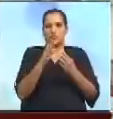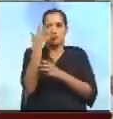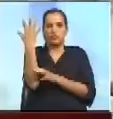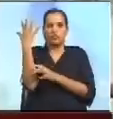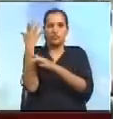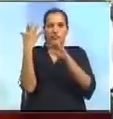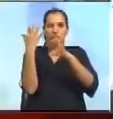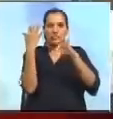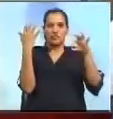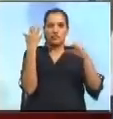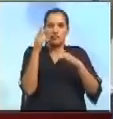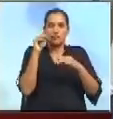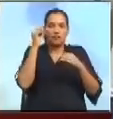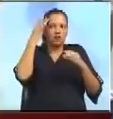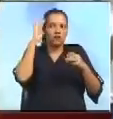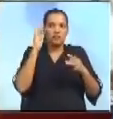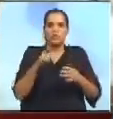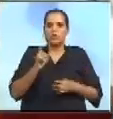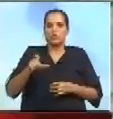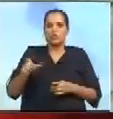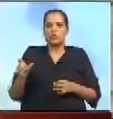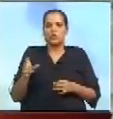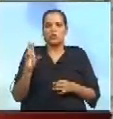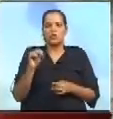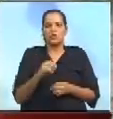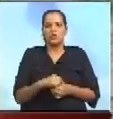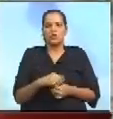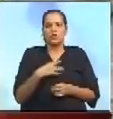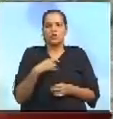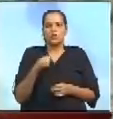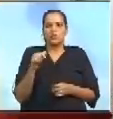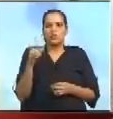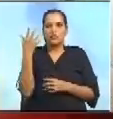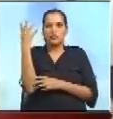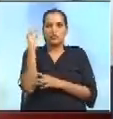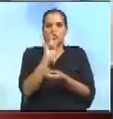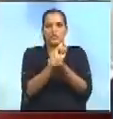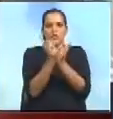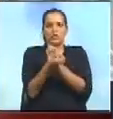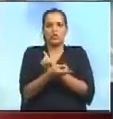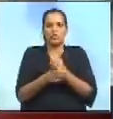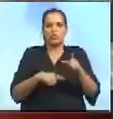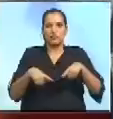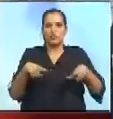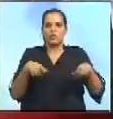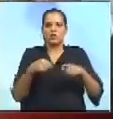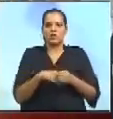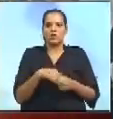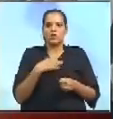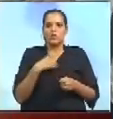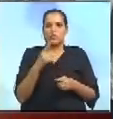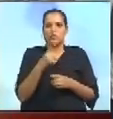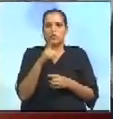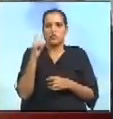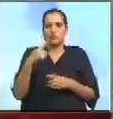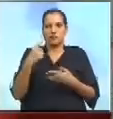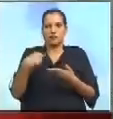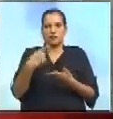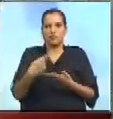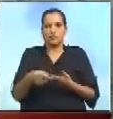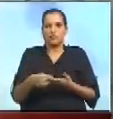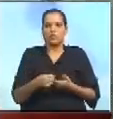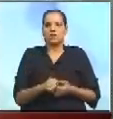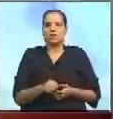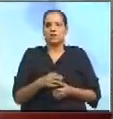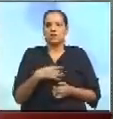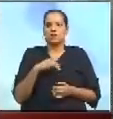ramas, no sabíamos si es que había personas adentro o no. Tienen que poner todos estos árboles nuevos porque realmente se van a caer uno por uno. Juan